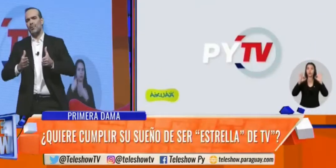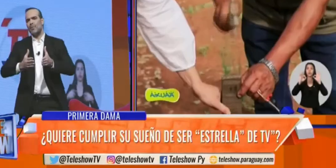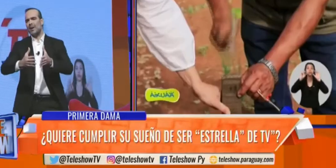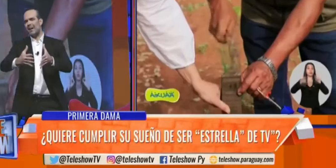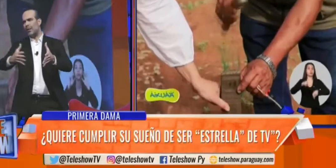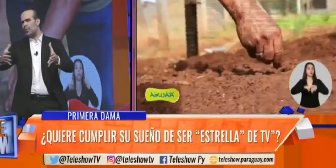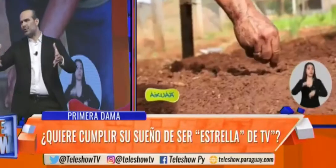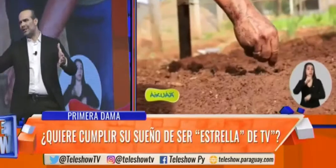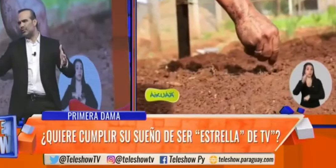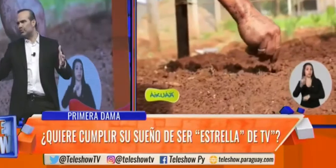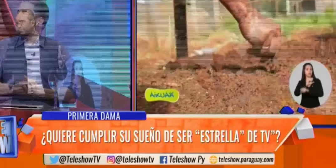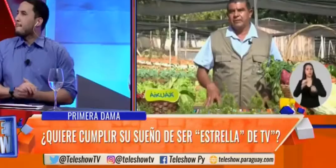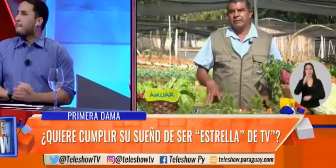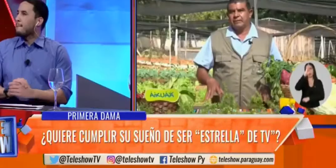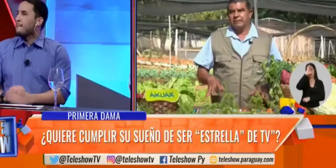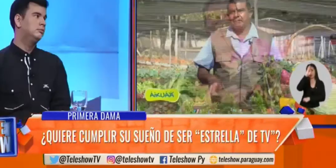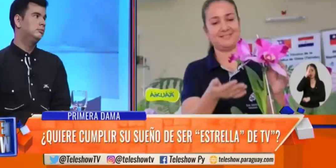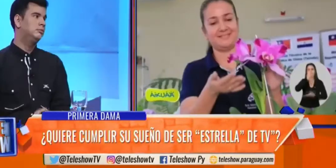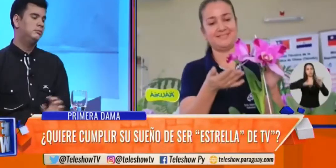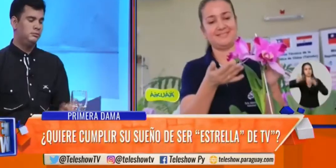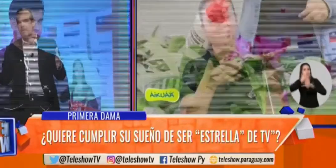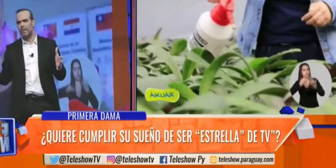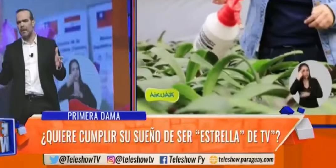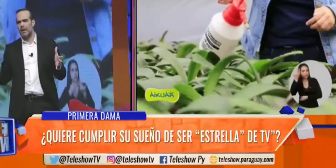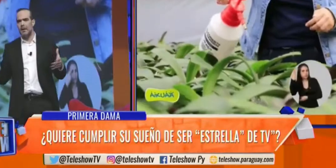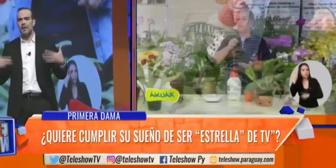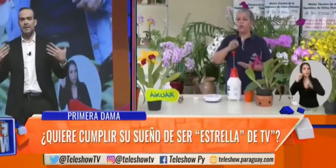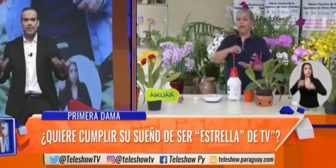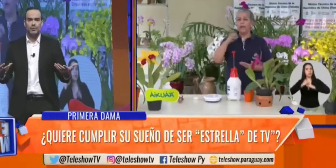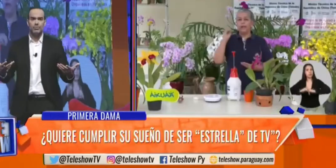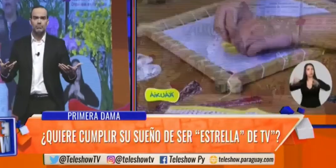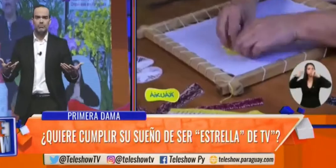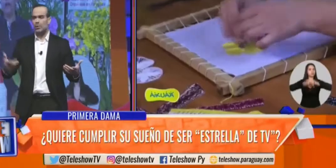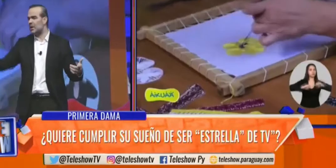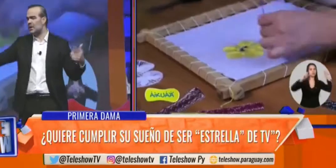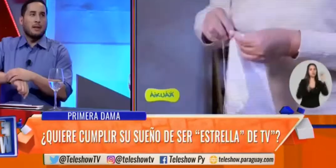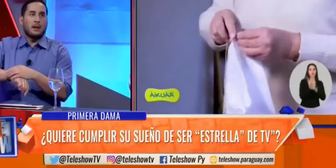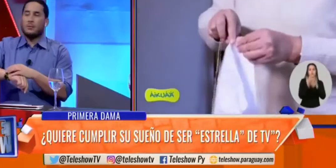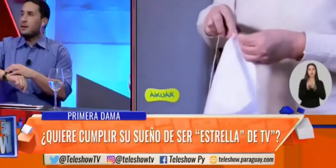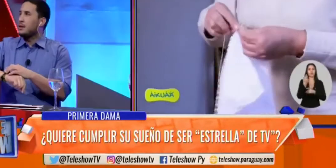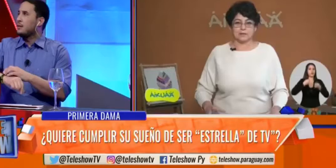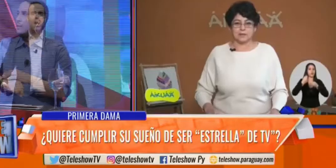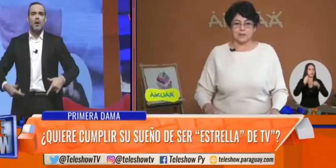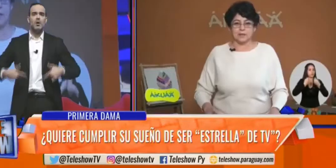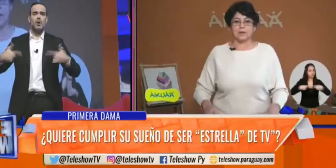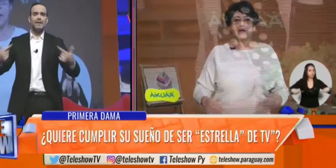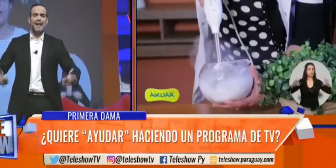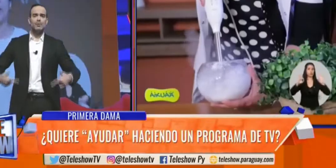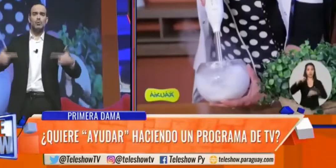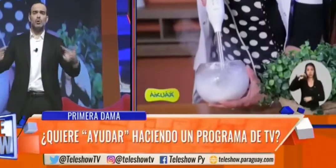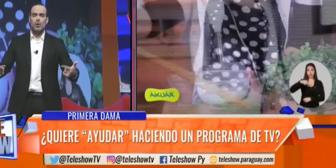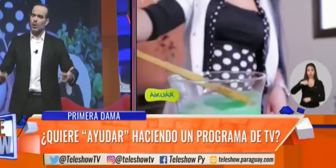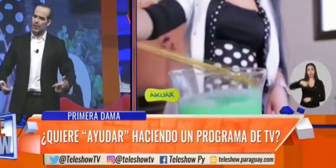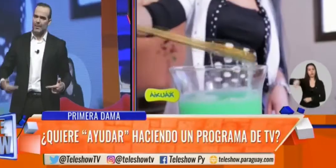Vamos a buscarle el lado positivo a esto. Y decimos... Tenemos una hora y media nomás, ¿no? O no es